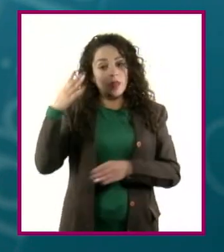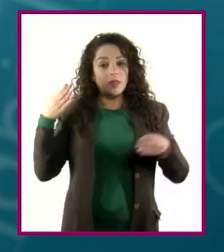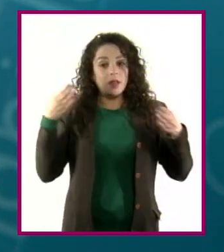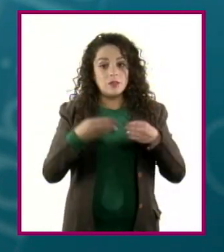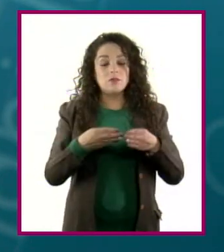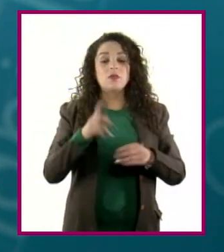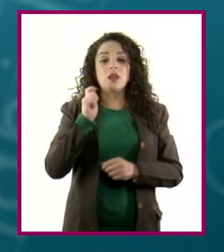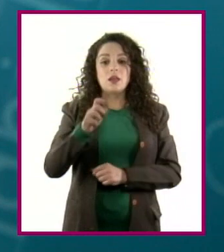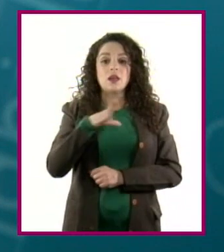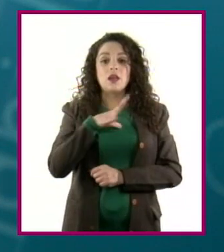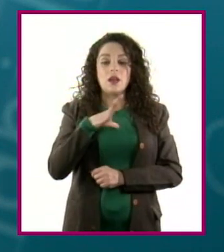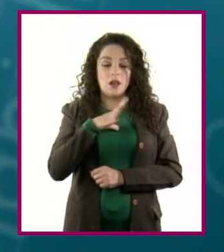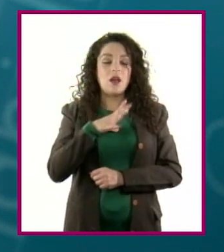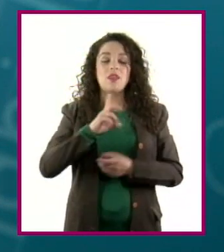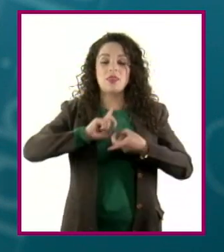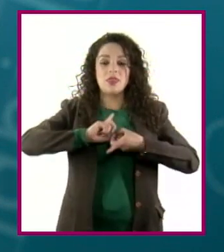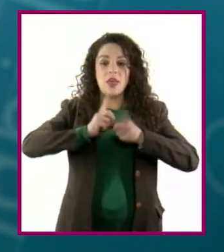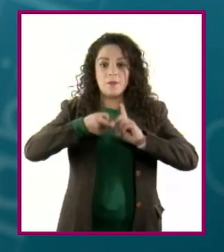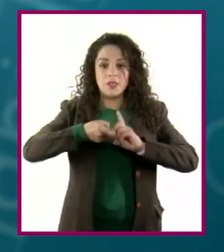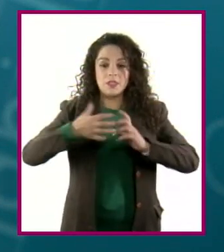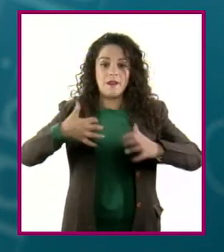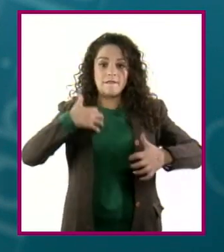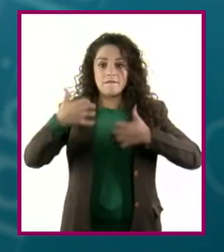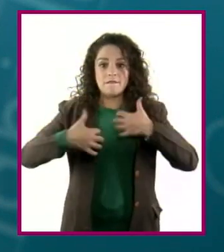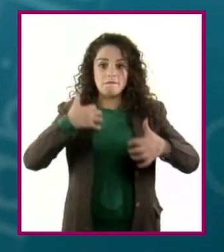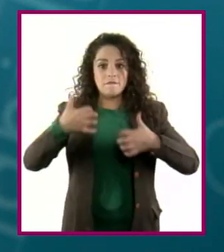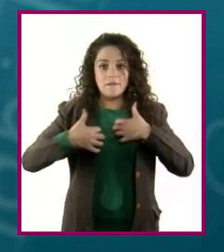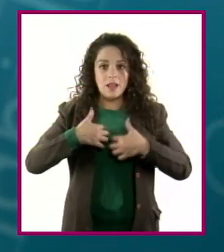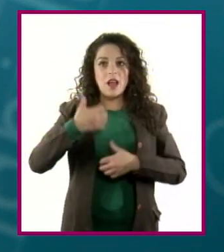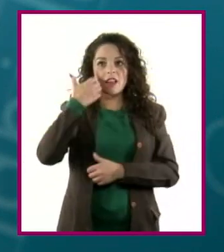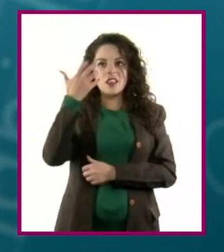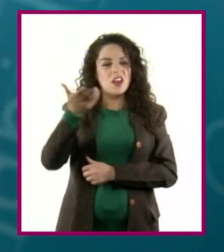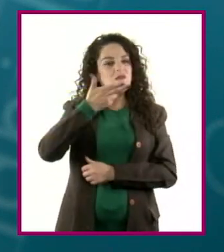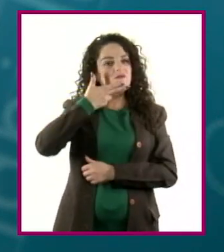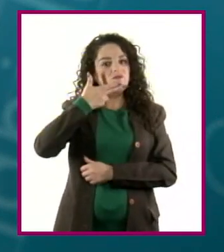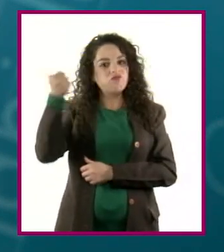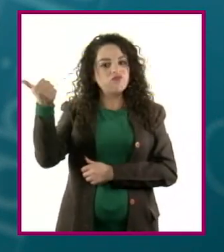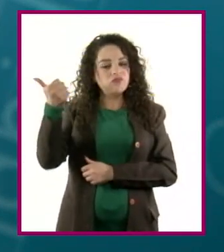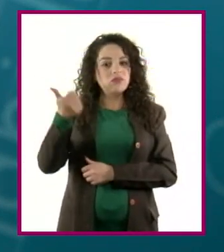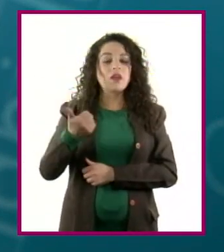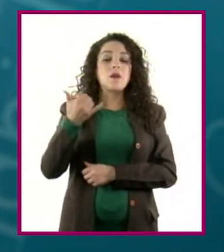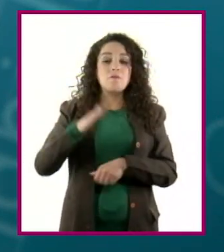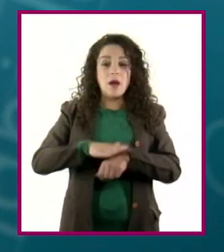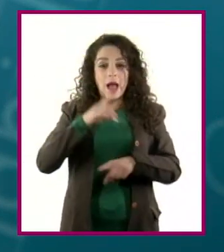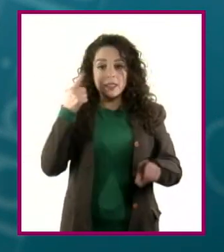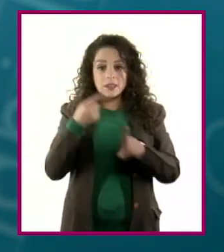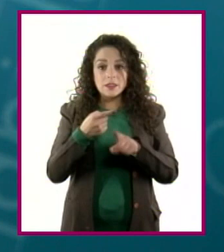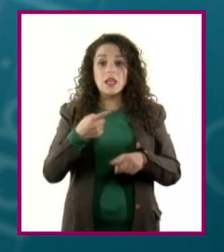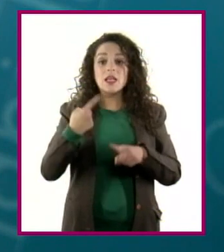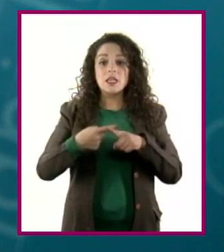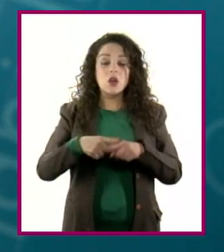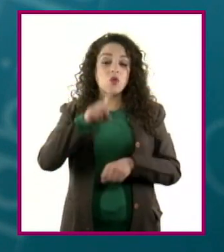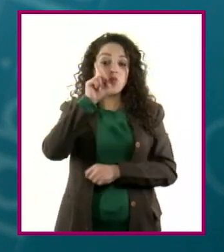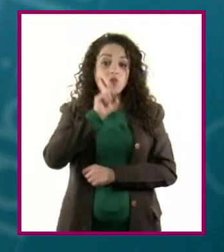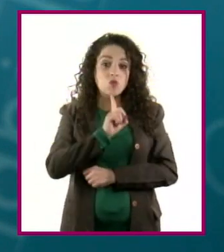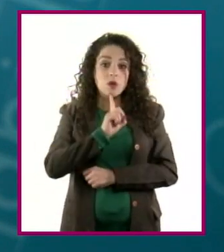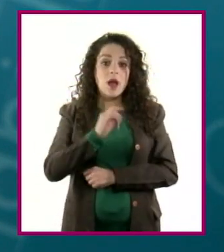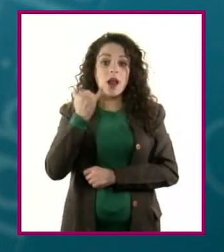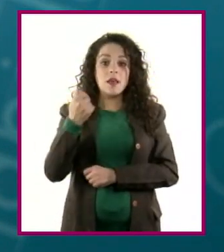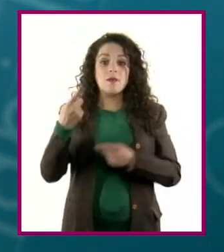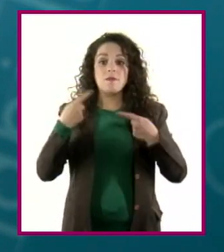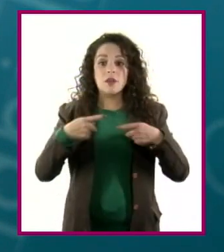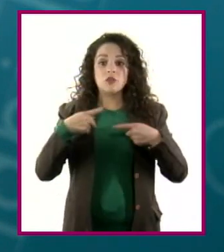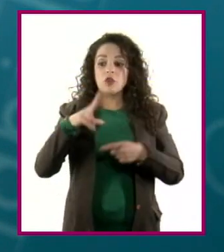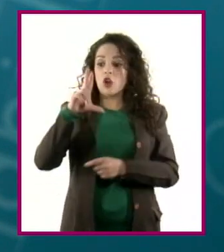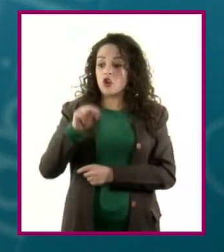presencia de síntomas depresivos, de ansiedad y pensamientos suicidas reportados en mayor medida en mujeres y las personas no binarias.